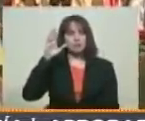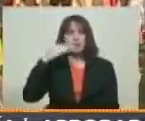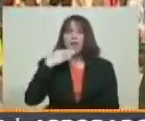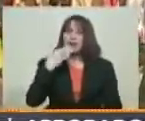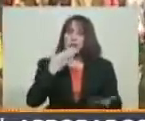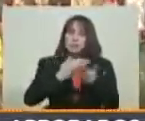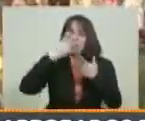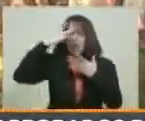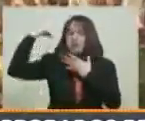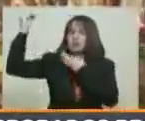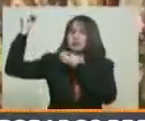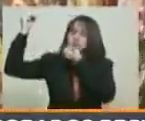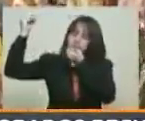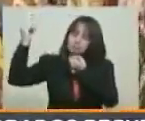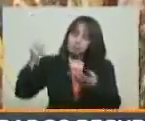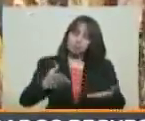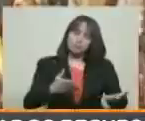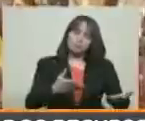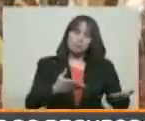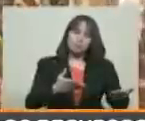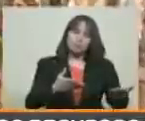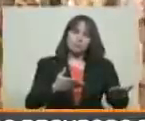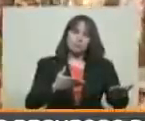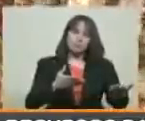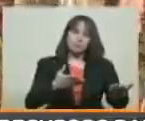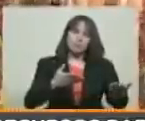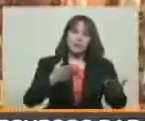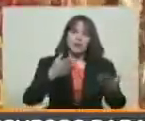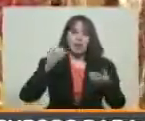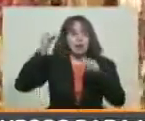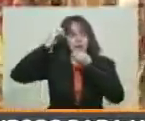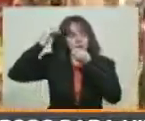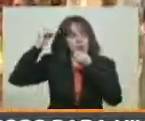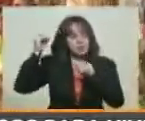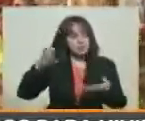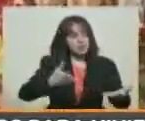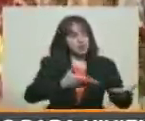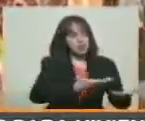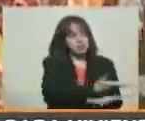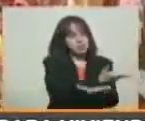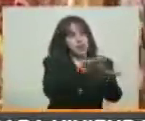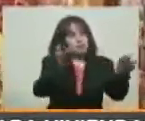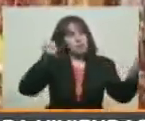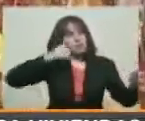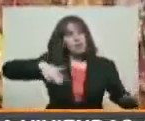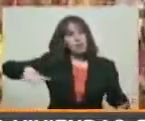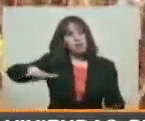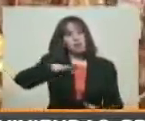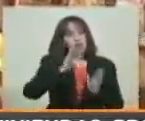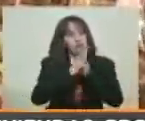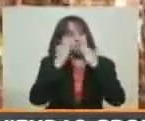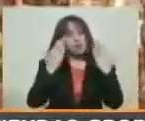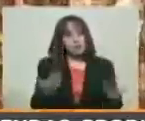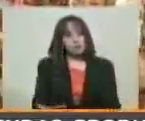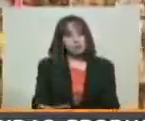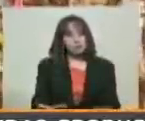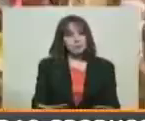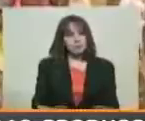al Dios Creador las bendiciones para el pueblo de Cumaná.